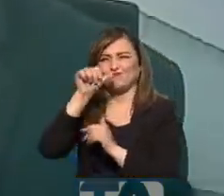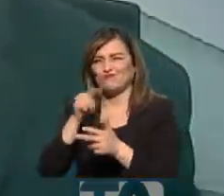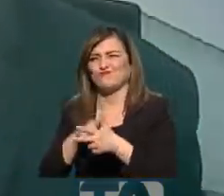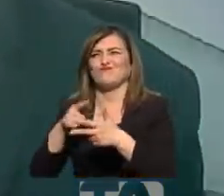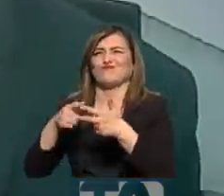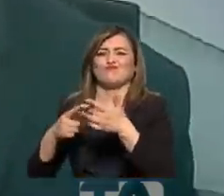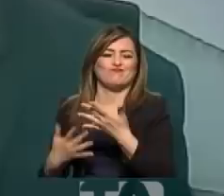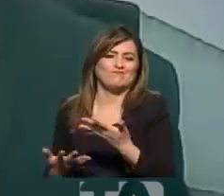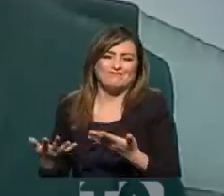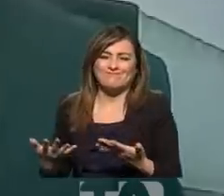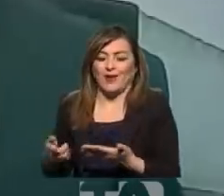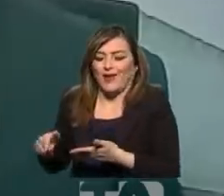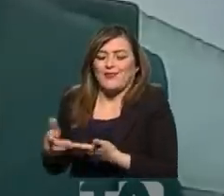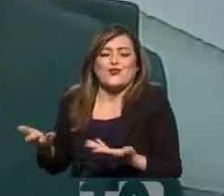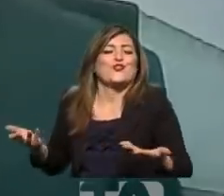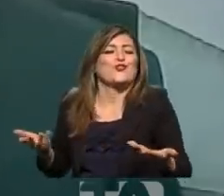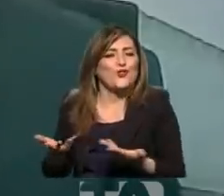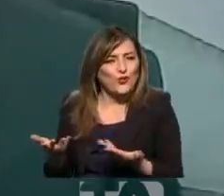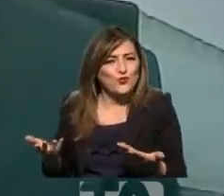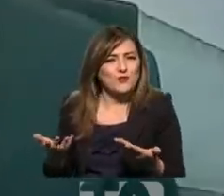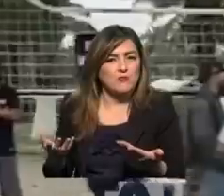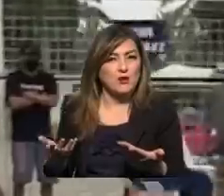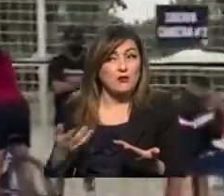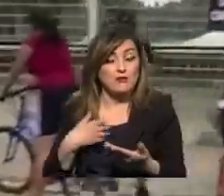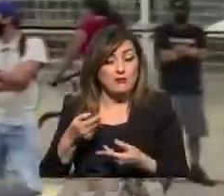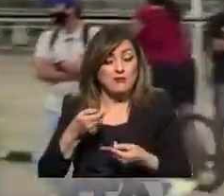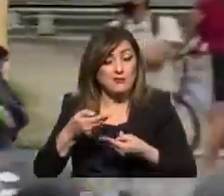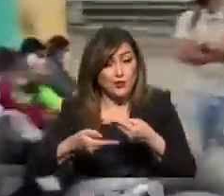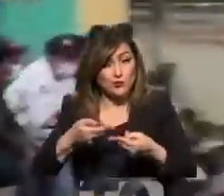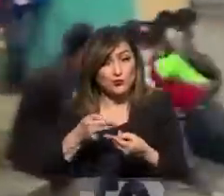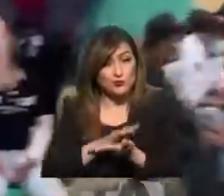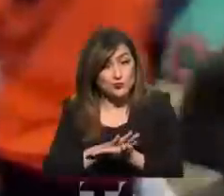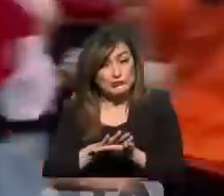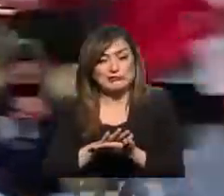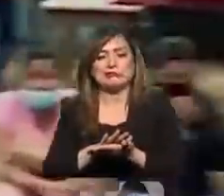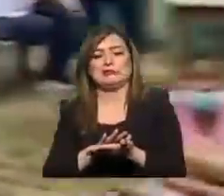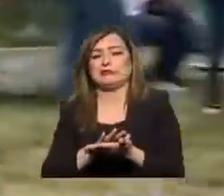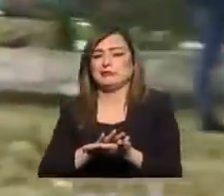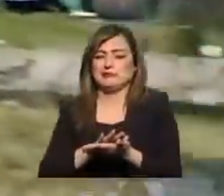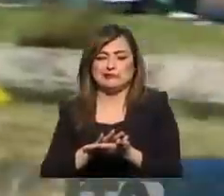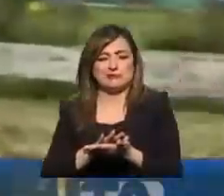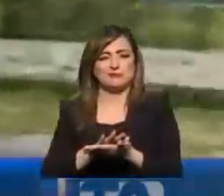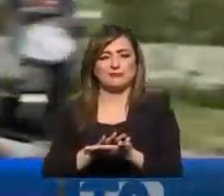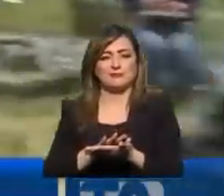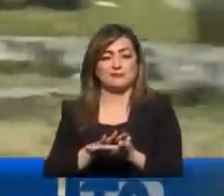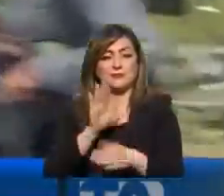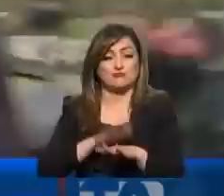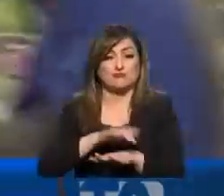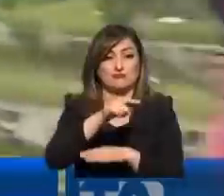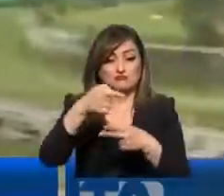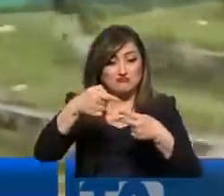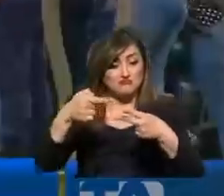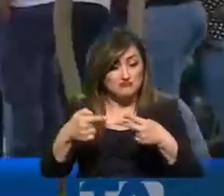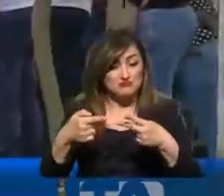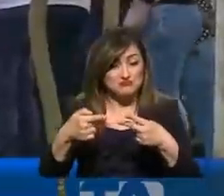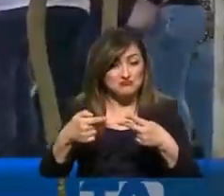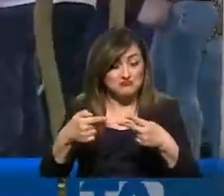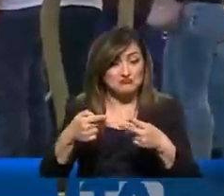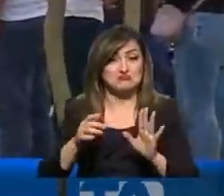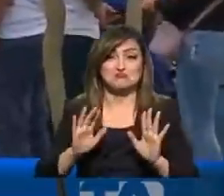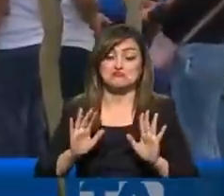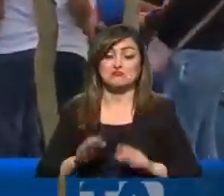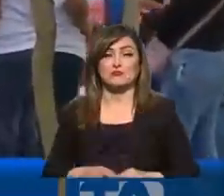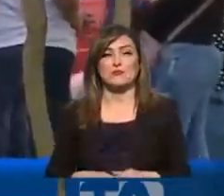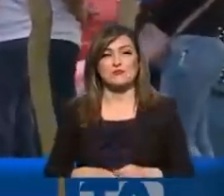porque no suena que sea una operación lícita. ¿Existiría una responsabilidad en doble vía? Es otra de las preguntas que